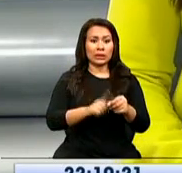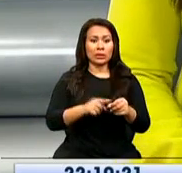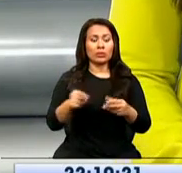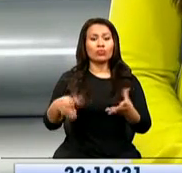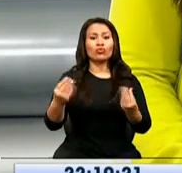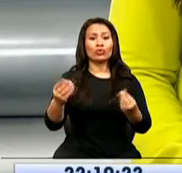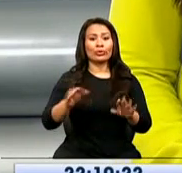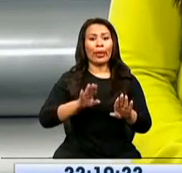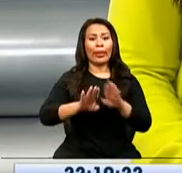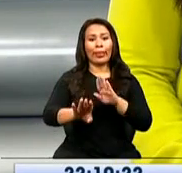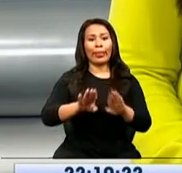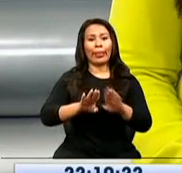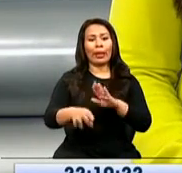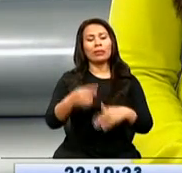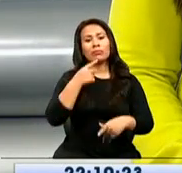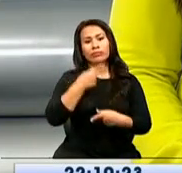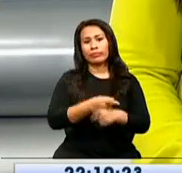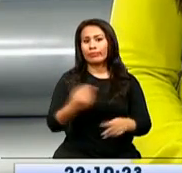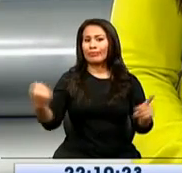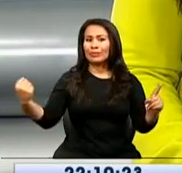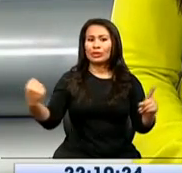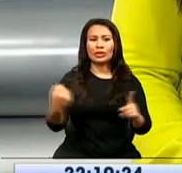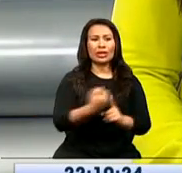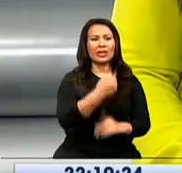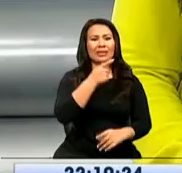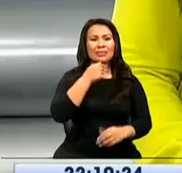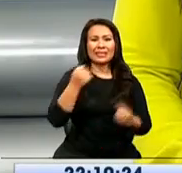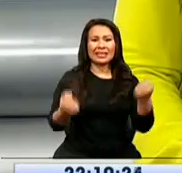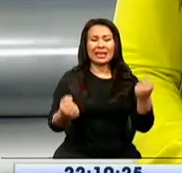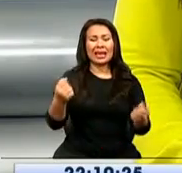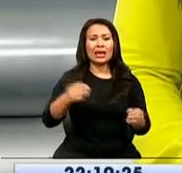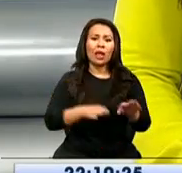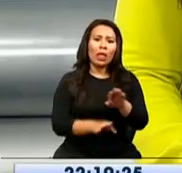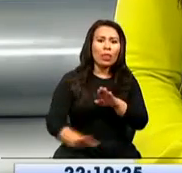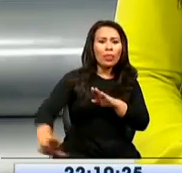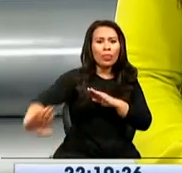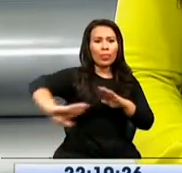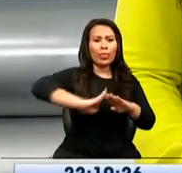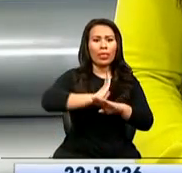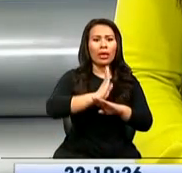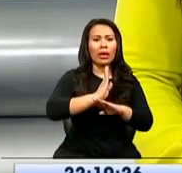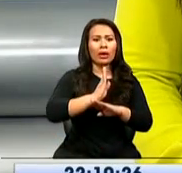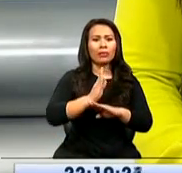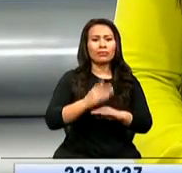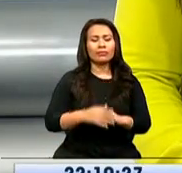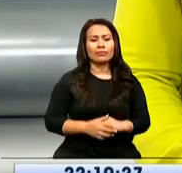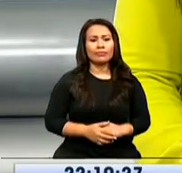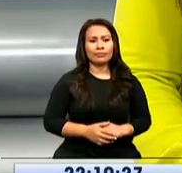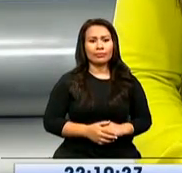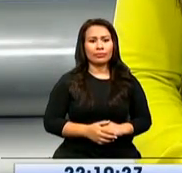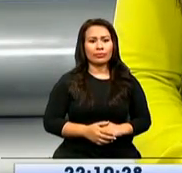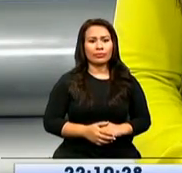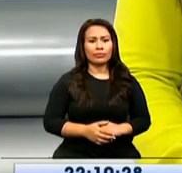exceso de velocidad sería la causa para que uno de los vehículos invada el carril contrario.